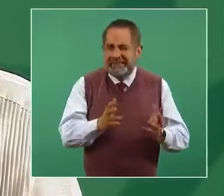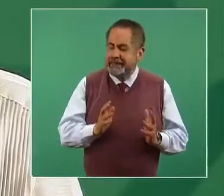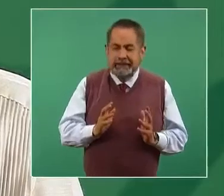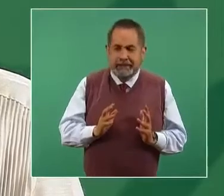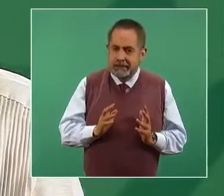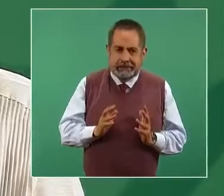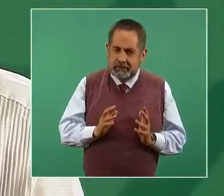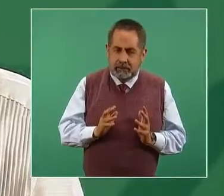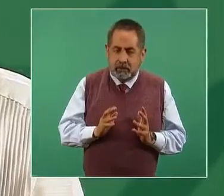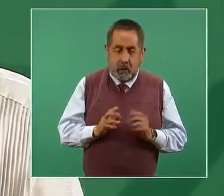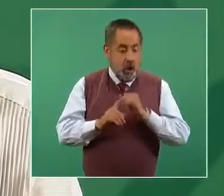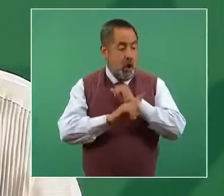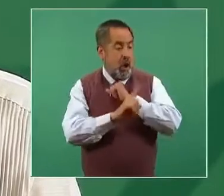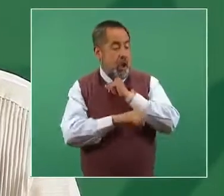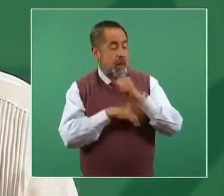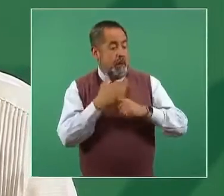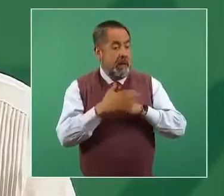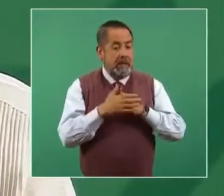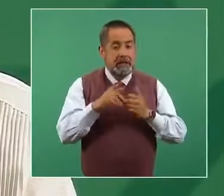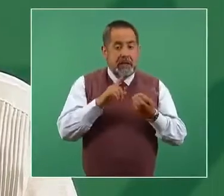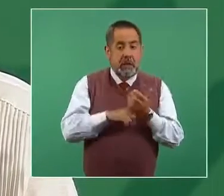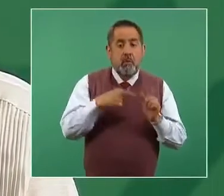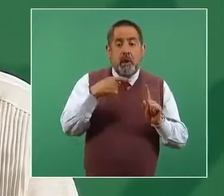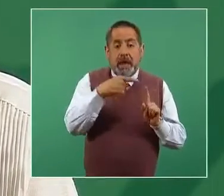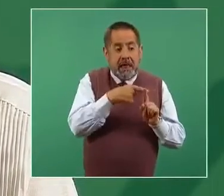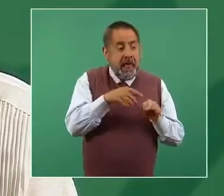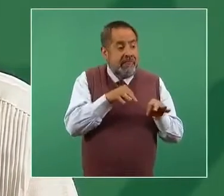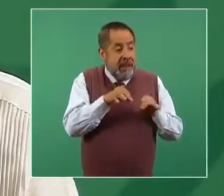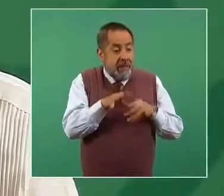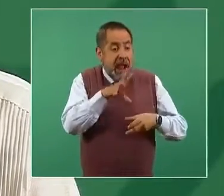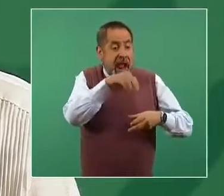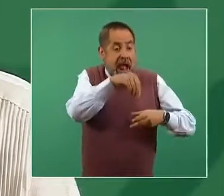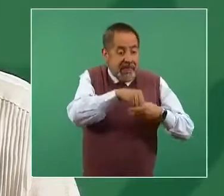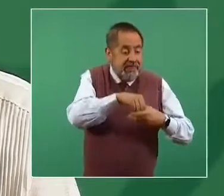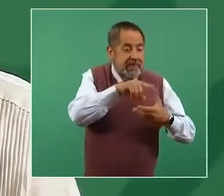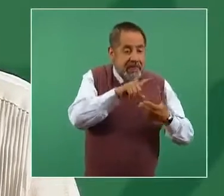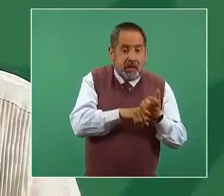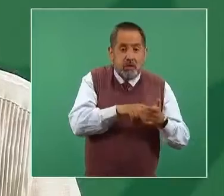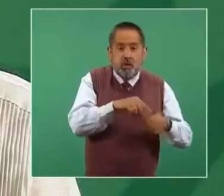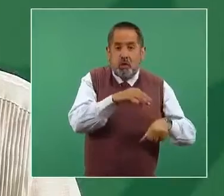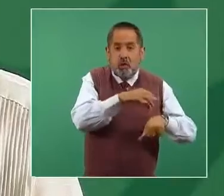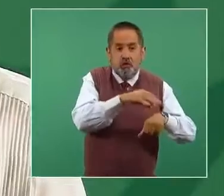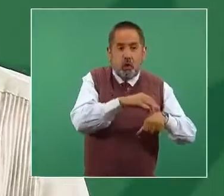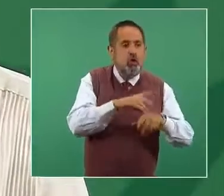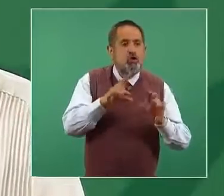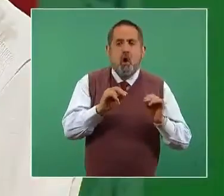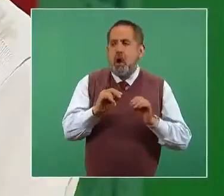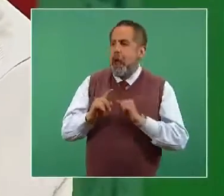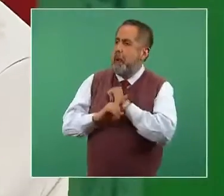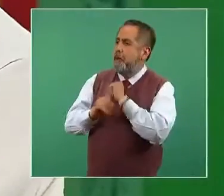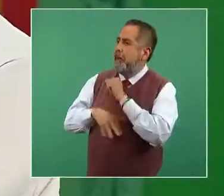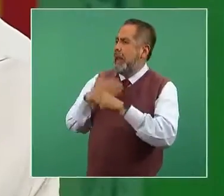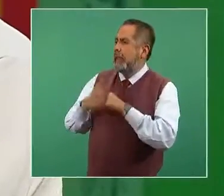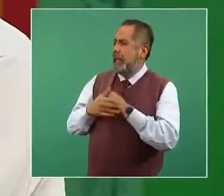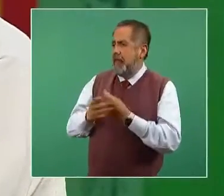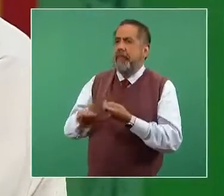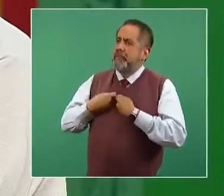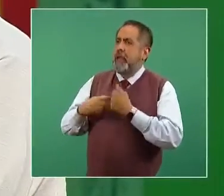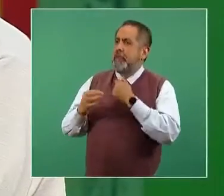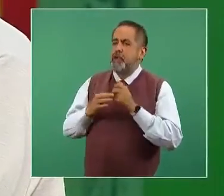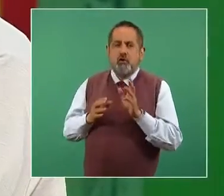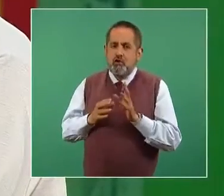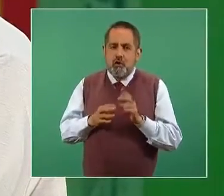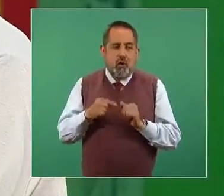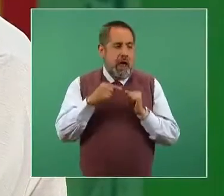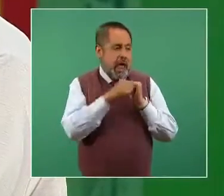que esta mujer embarazada fue vacunada es porque es trabajadora de la salud, no porque esté embarazada. Y en las